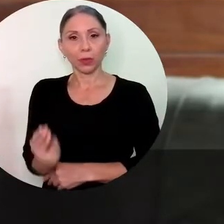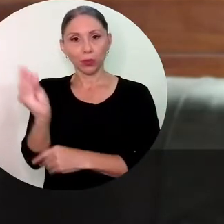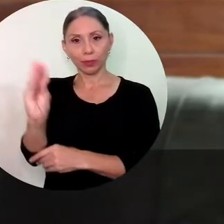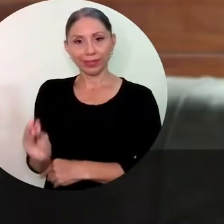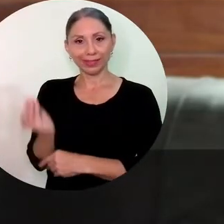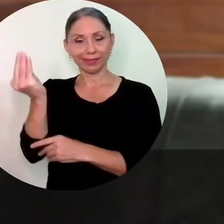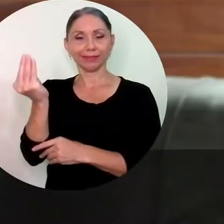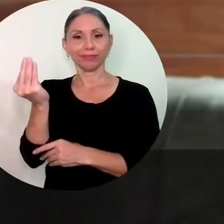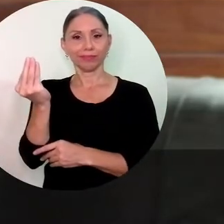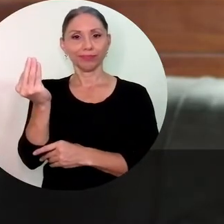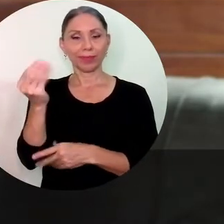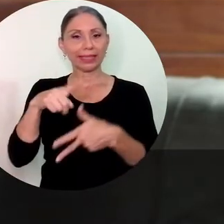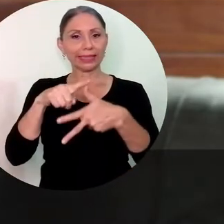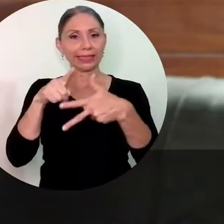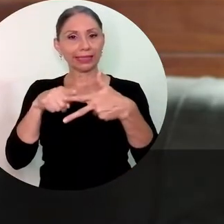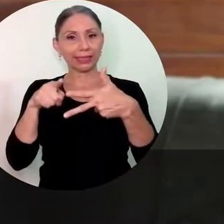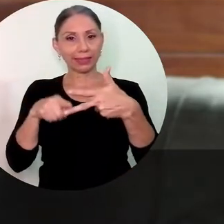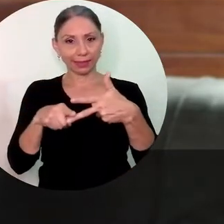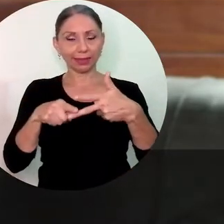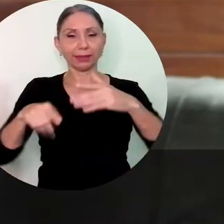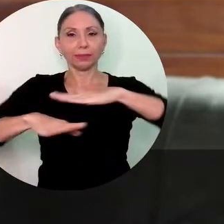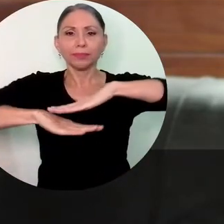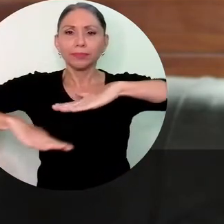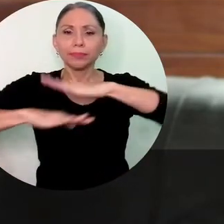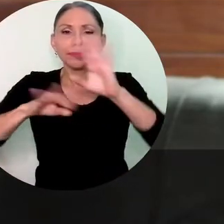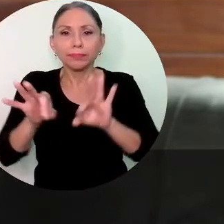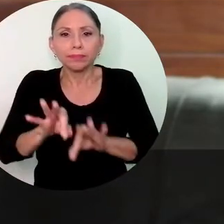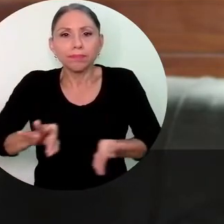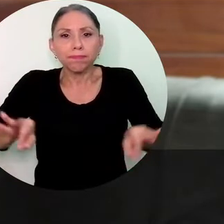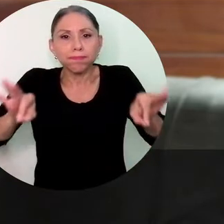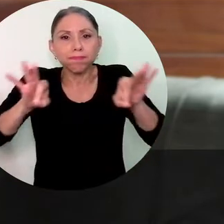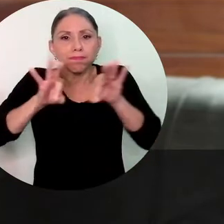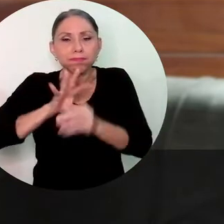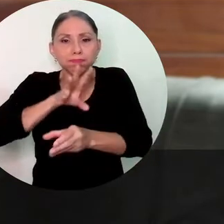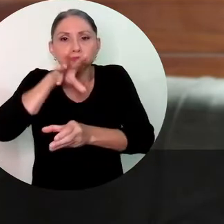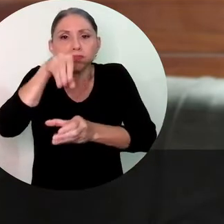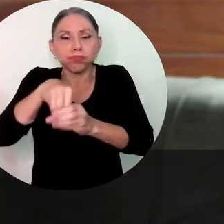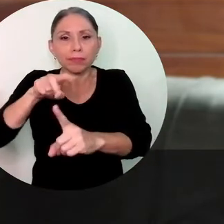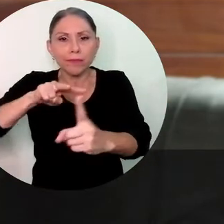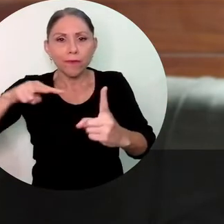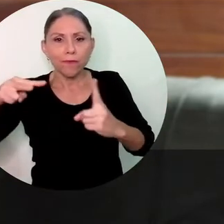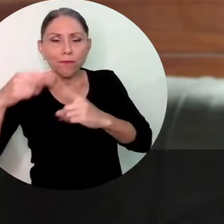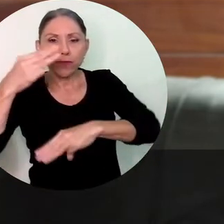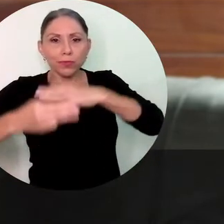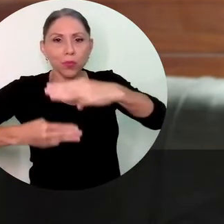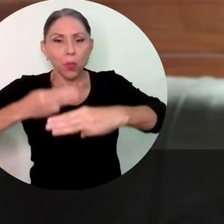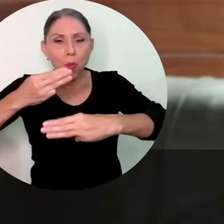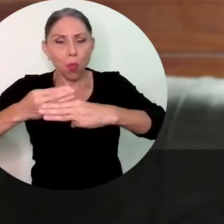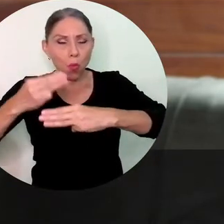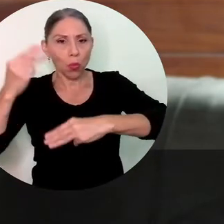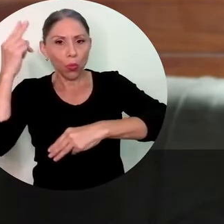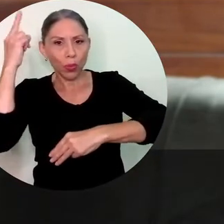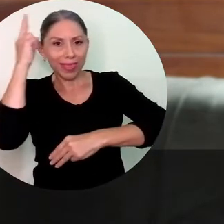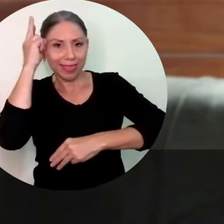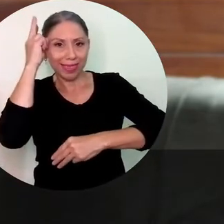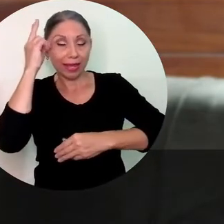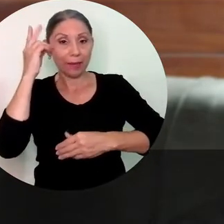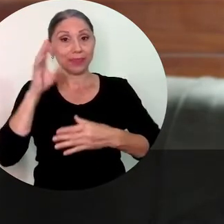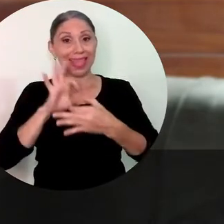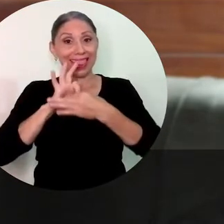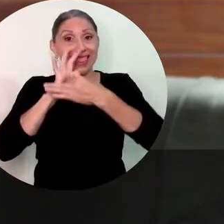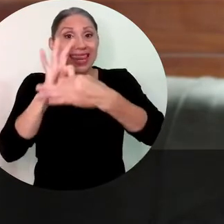jóvenes hay 3 bases importantes dentro de la cosmovisión indígena que tiene